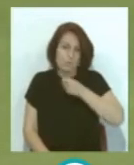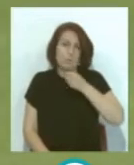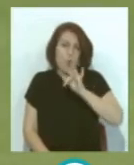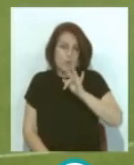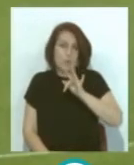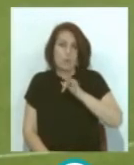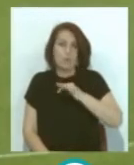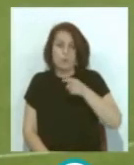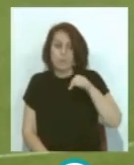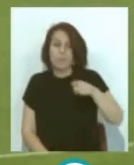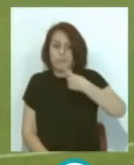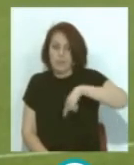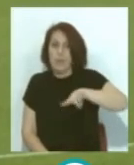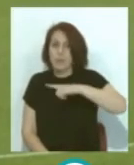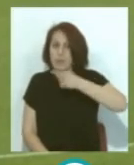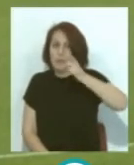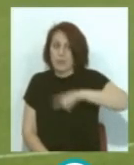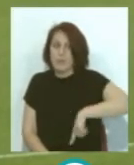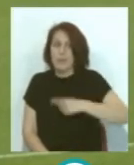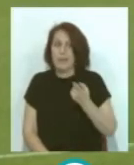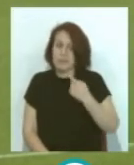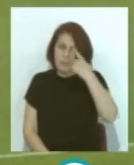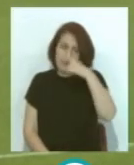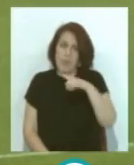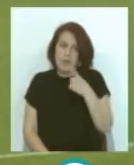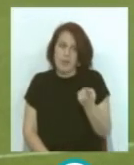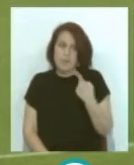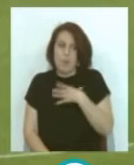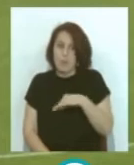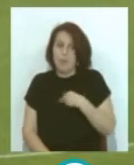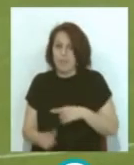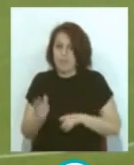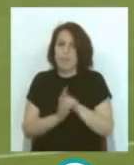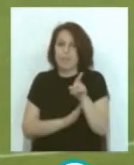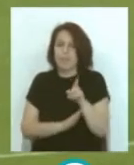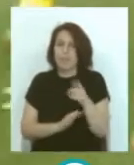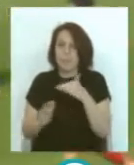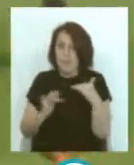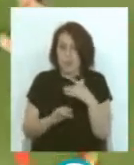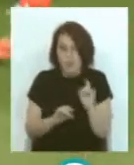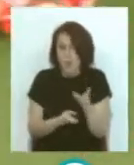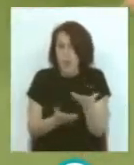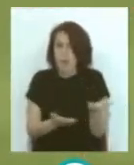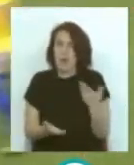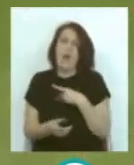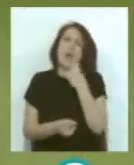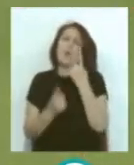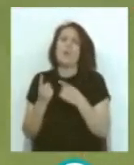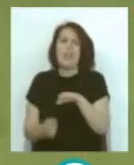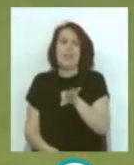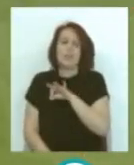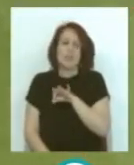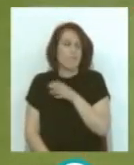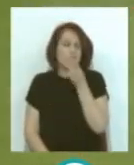que se están jugando algo en partidos como este. Sí, la verdad que bueno, que hubo algunas decisiones que no fueron